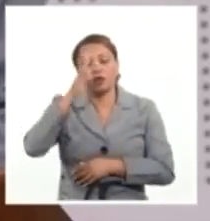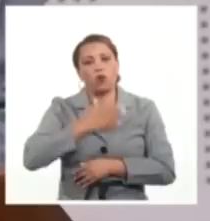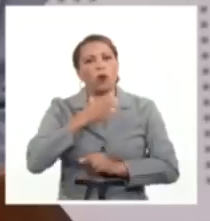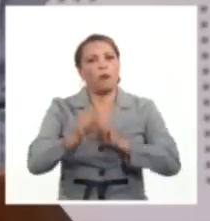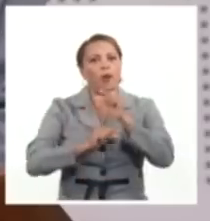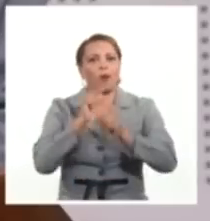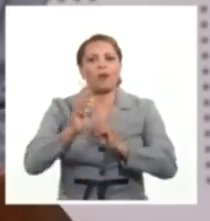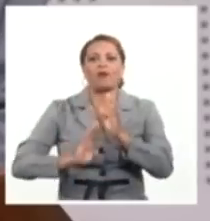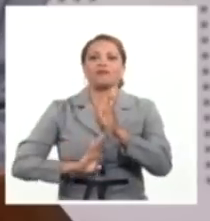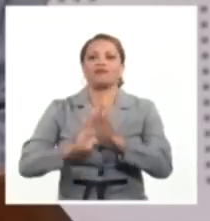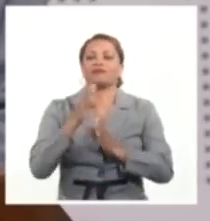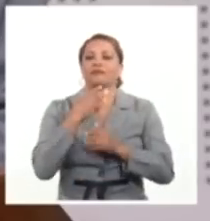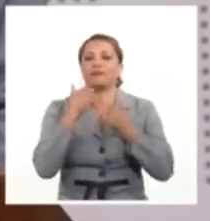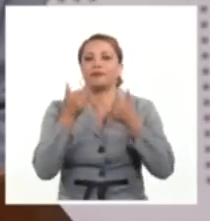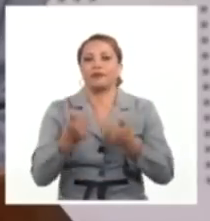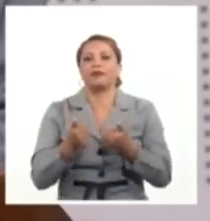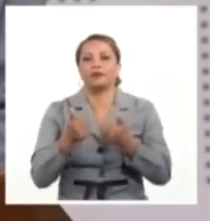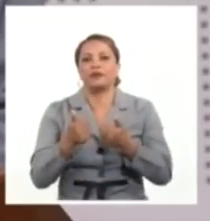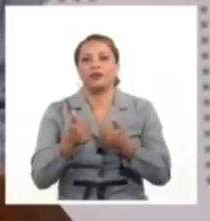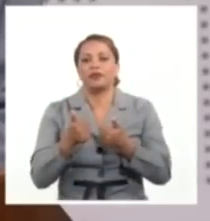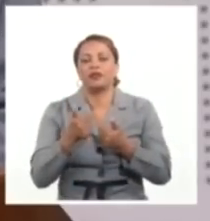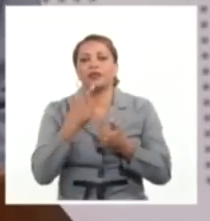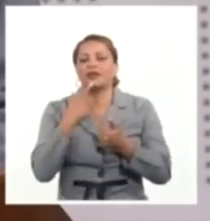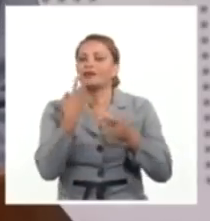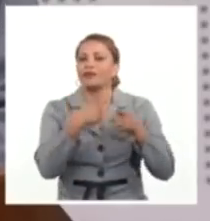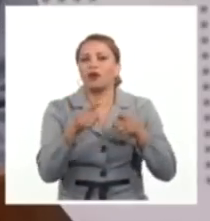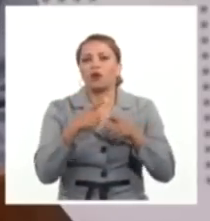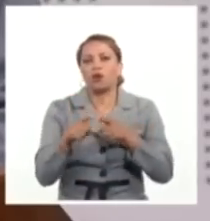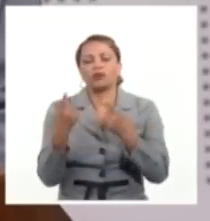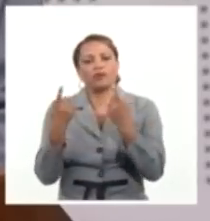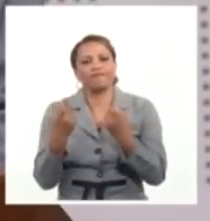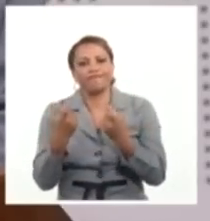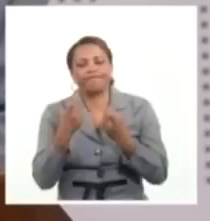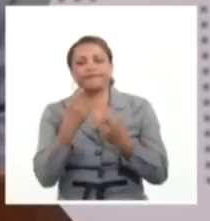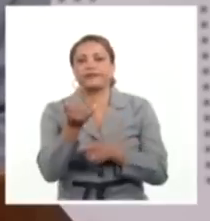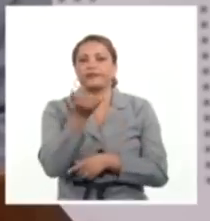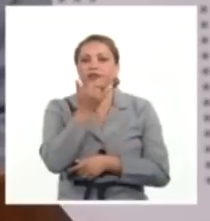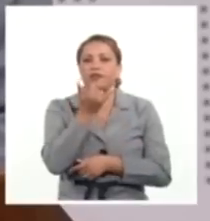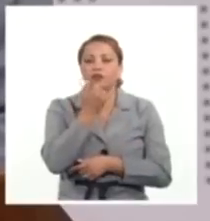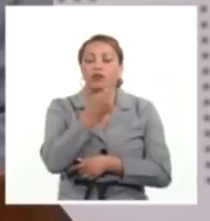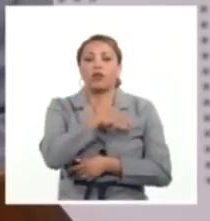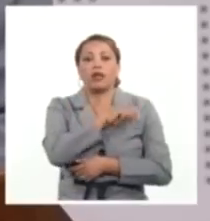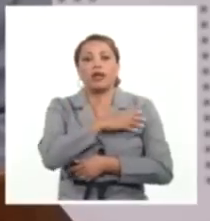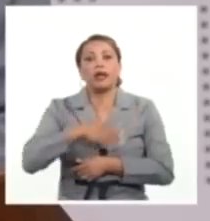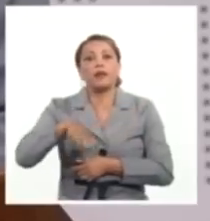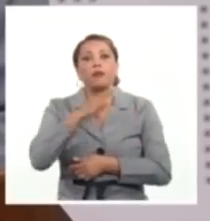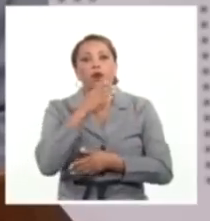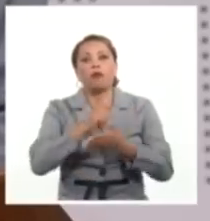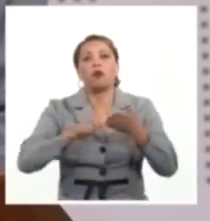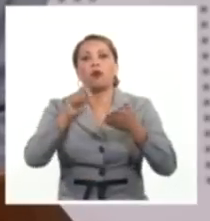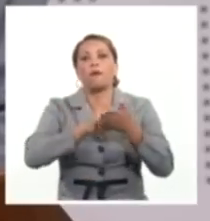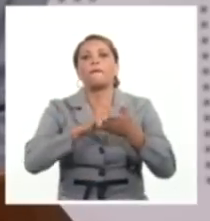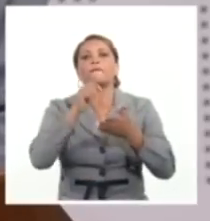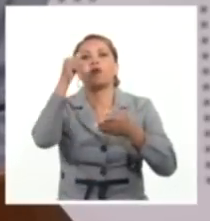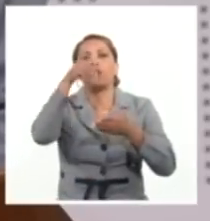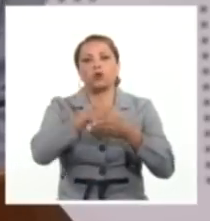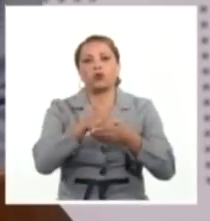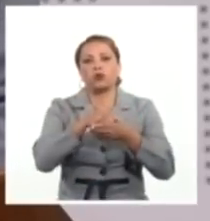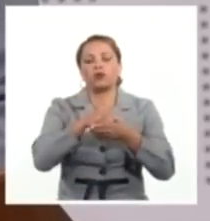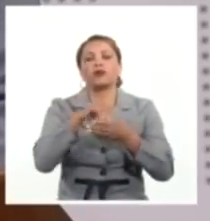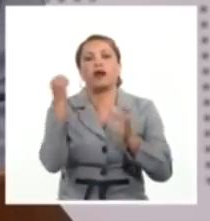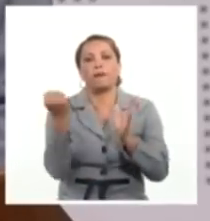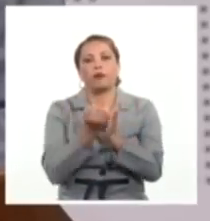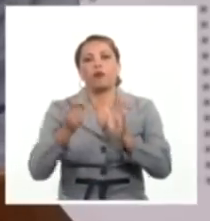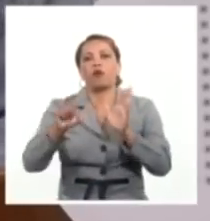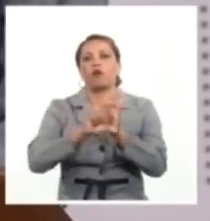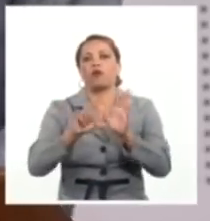superando. Bajo un huracán de carencias y dificultades, el pueblo votó y aprobó el código, dando